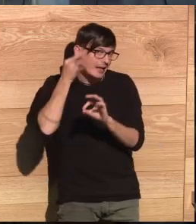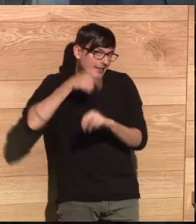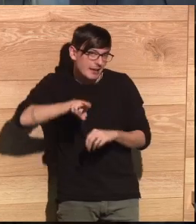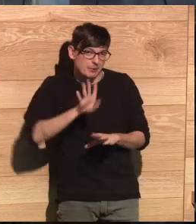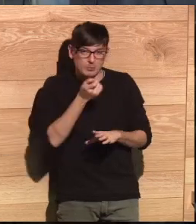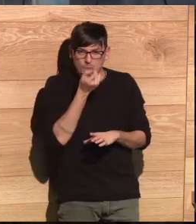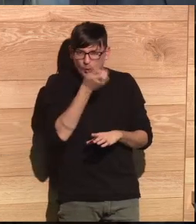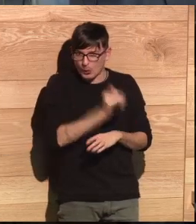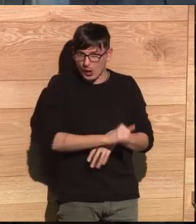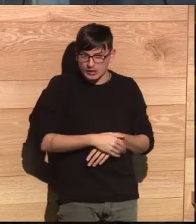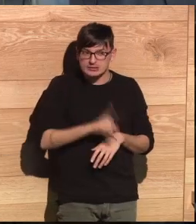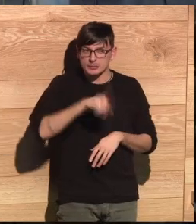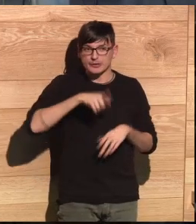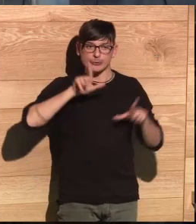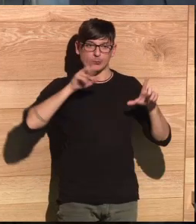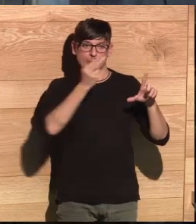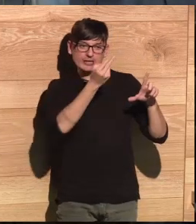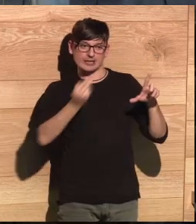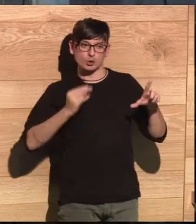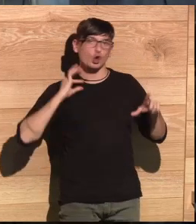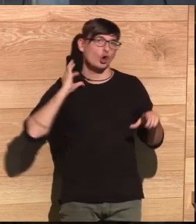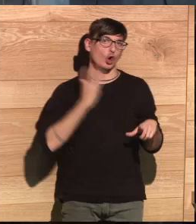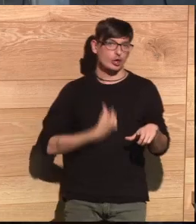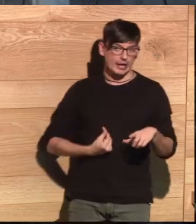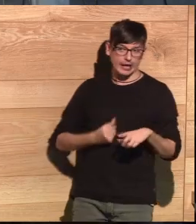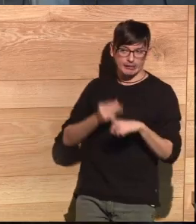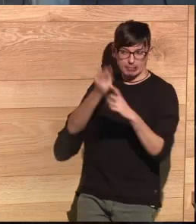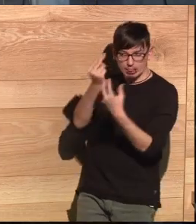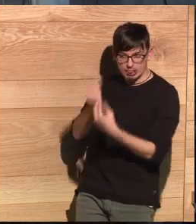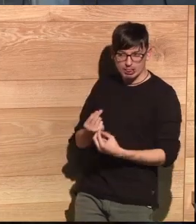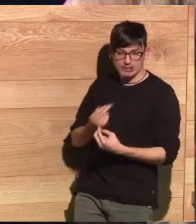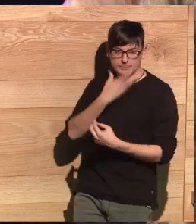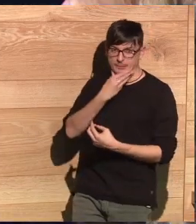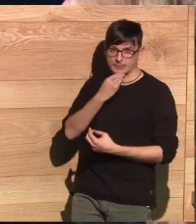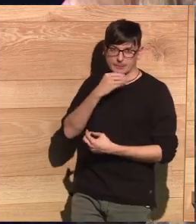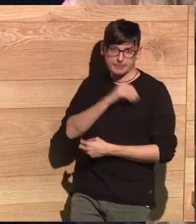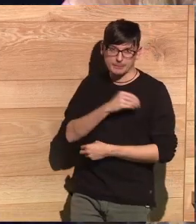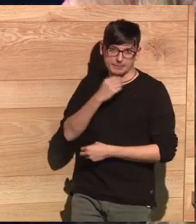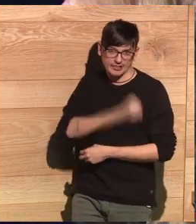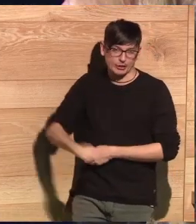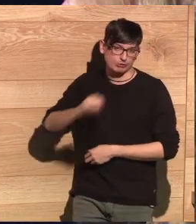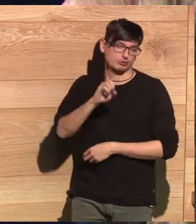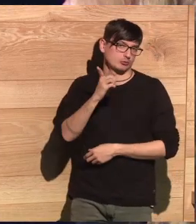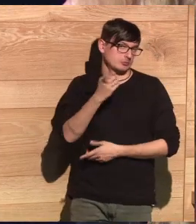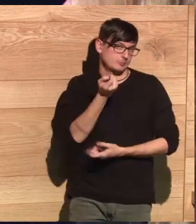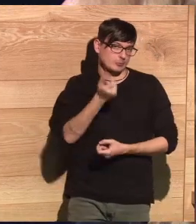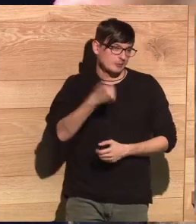hay un retrato que al parecer es atribuido a Goya, que hizo de ella, precioso, y poco